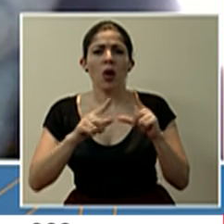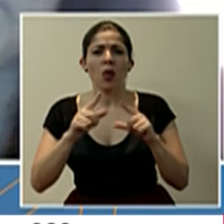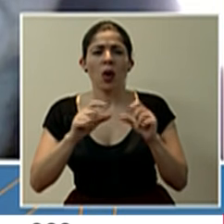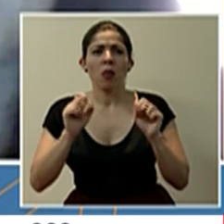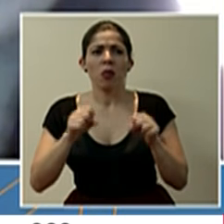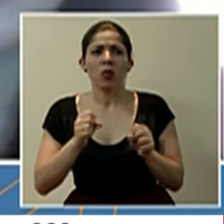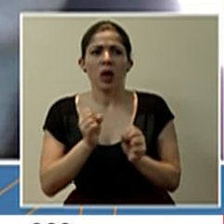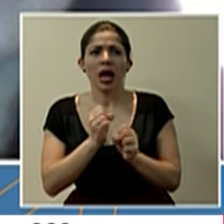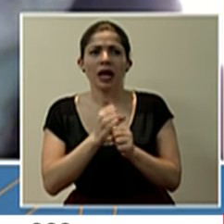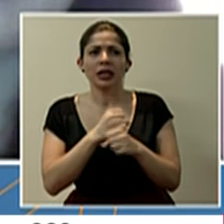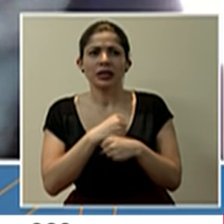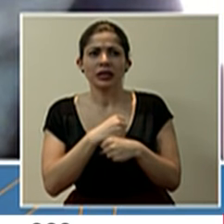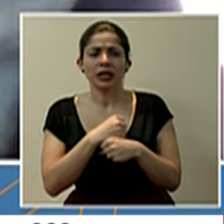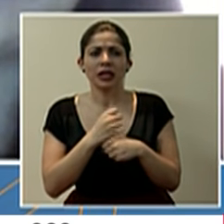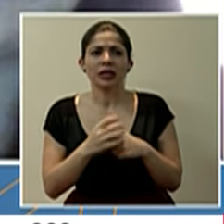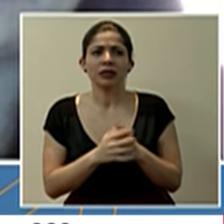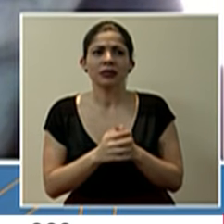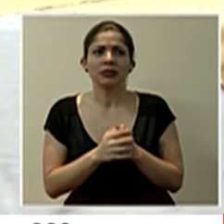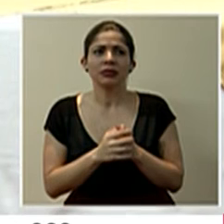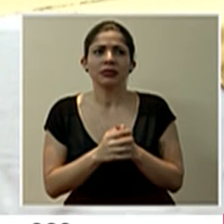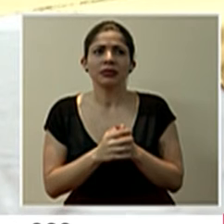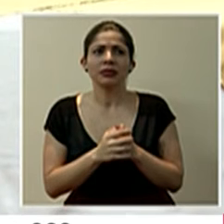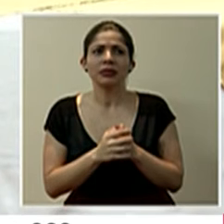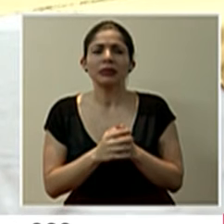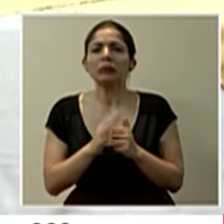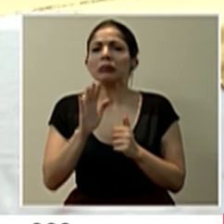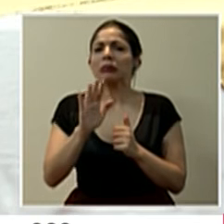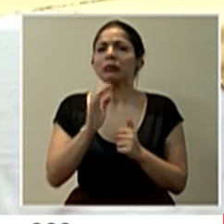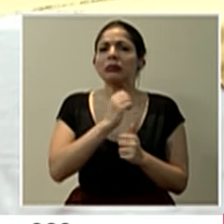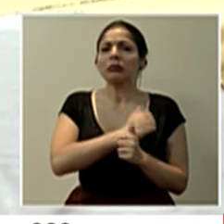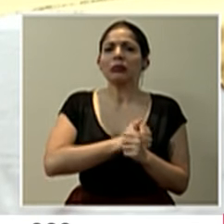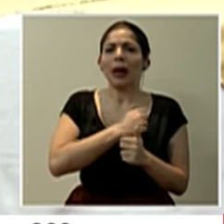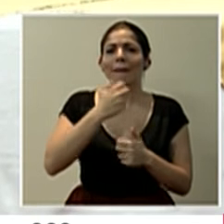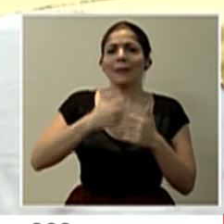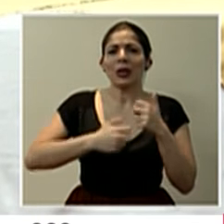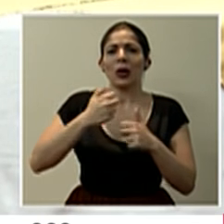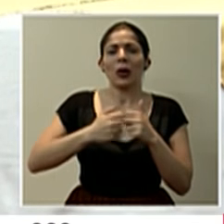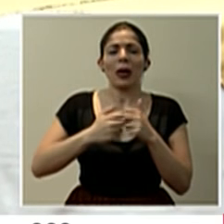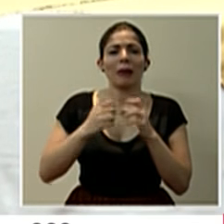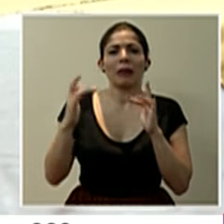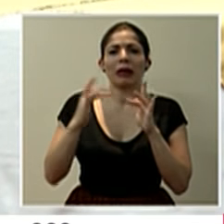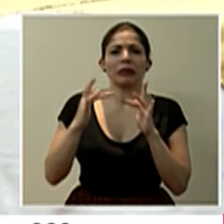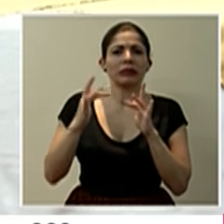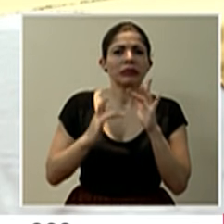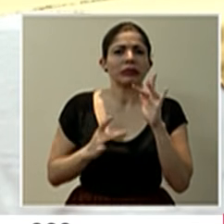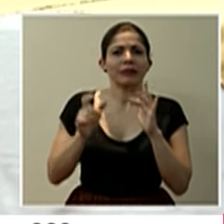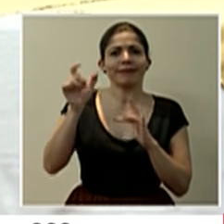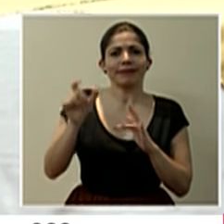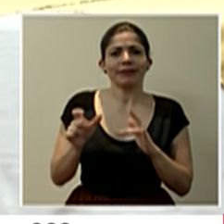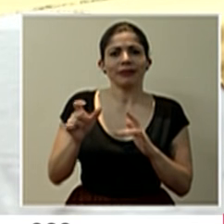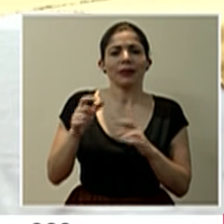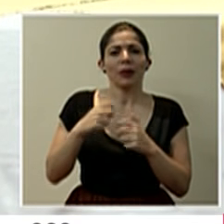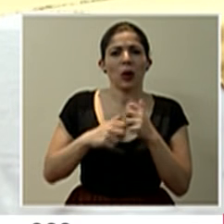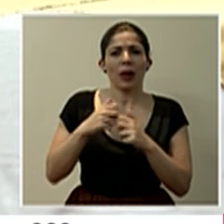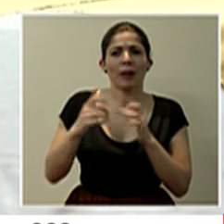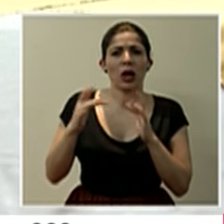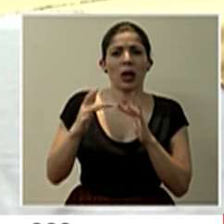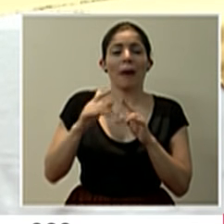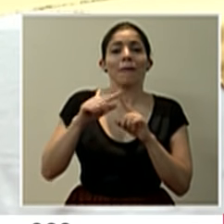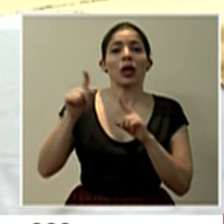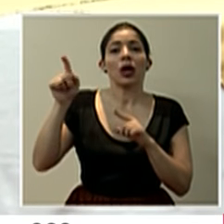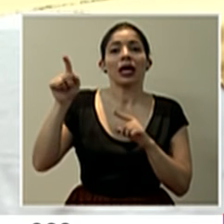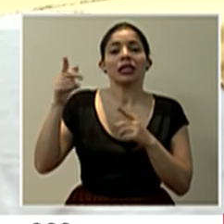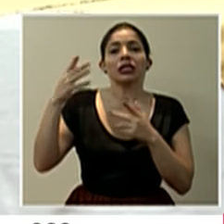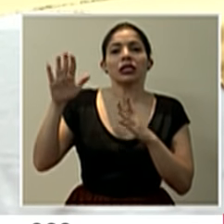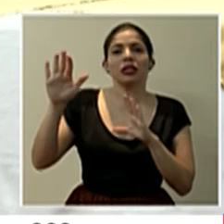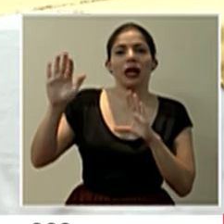por día o más? Tuvimos un problema de conexión con la colega Floribet González, pero ella previamente